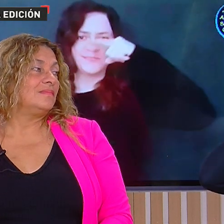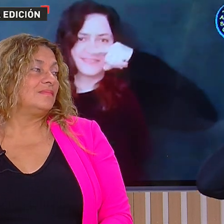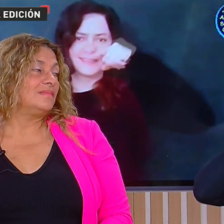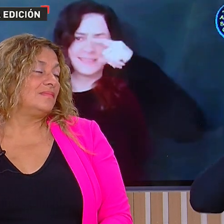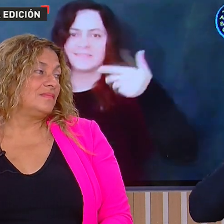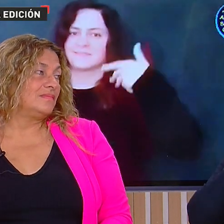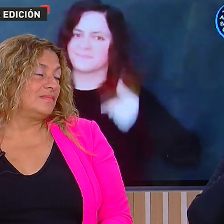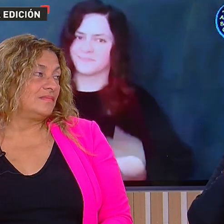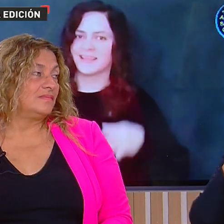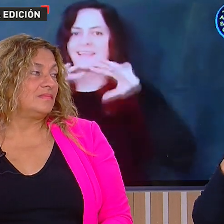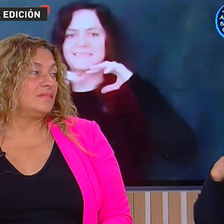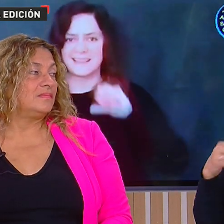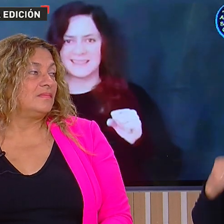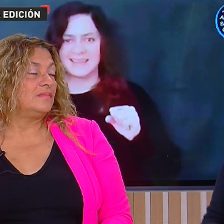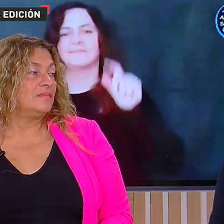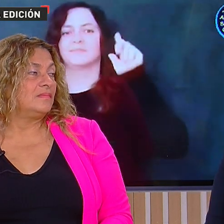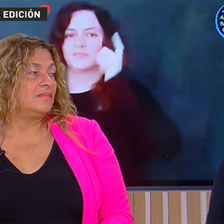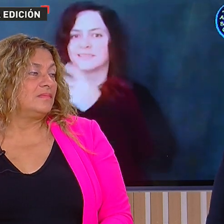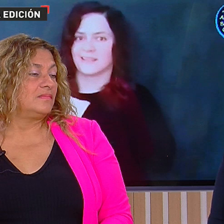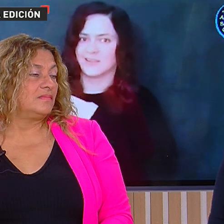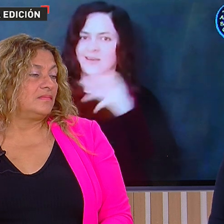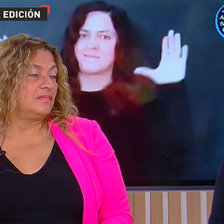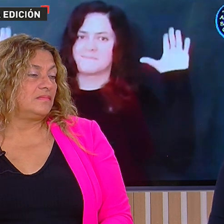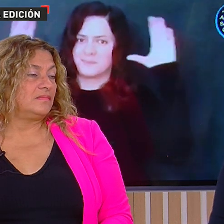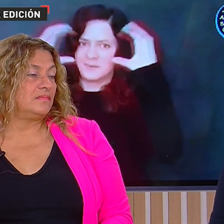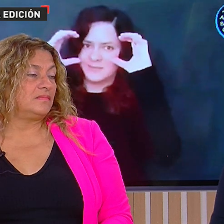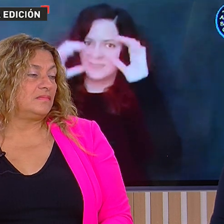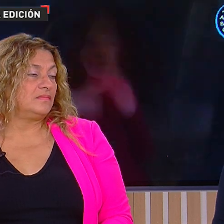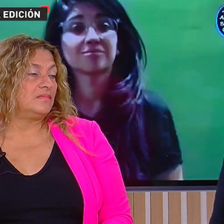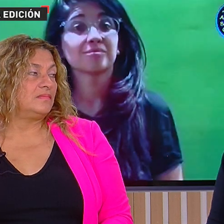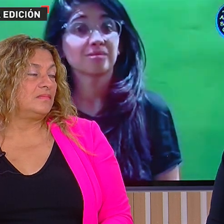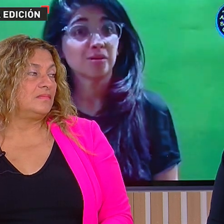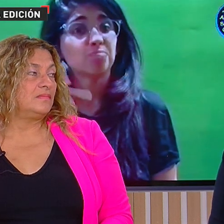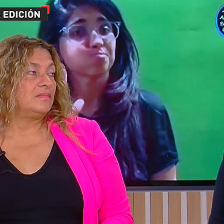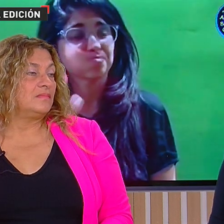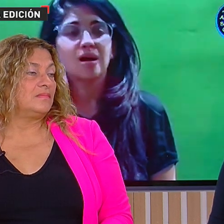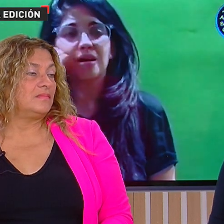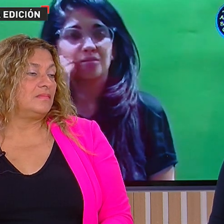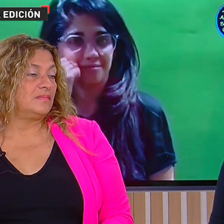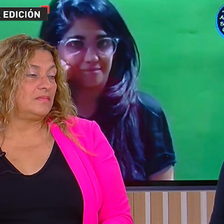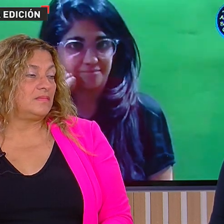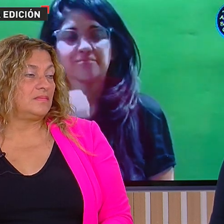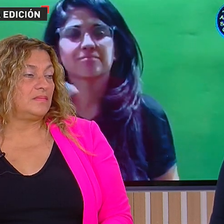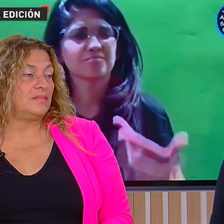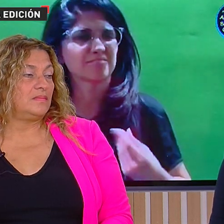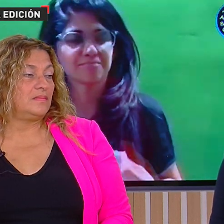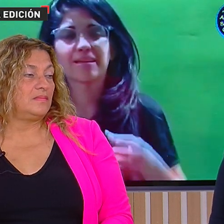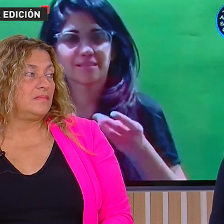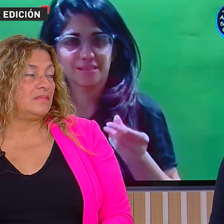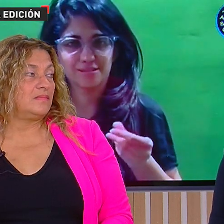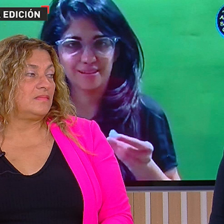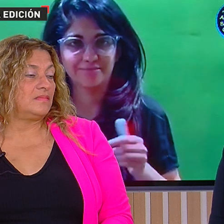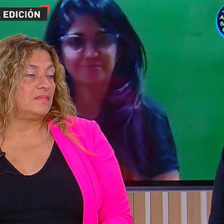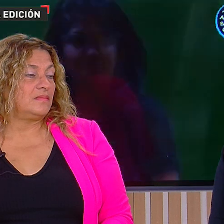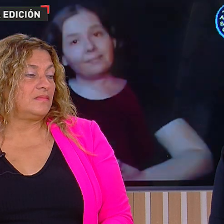sí se siente más. Es una... A él le ataca mucho más de noche, esto no puede ver bien. Uh-huh. Y bueno,